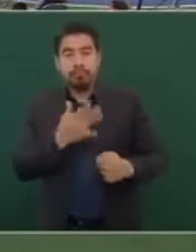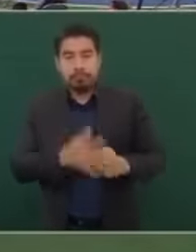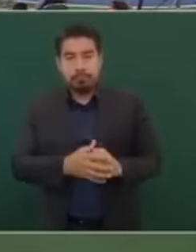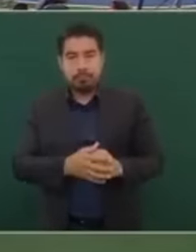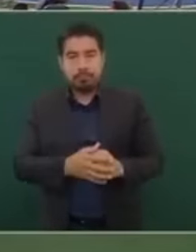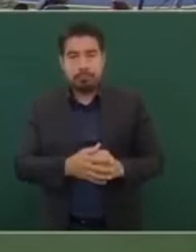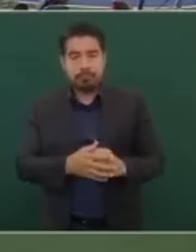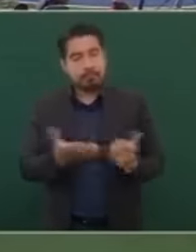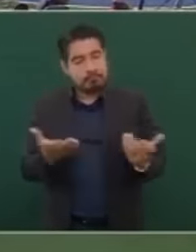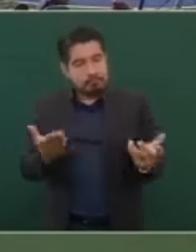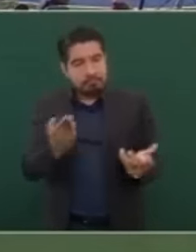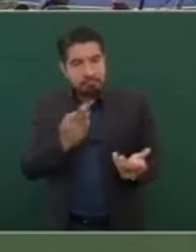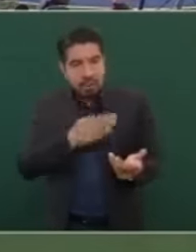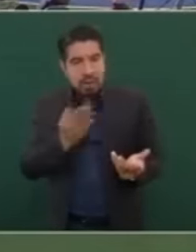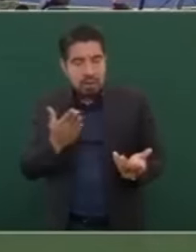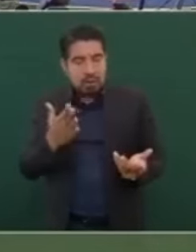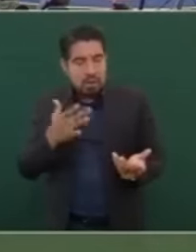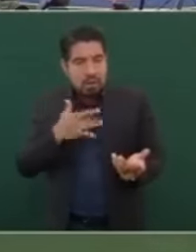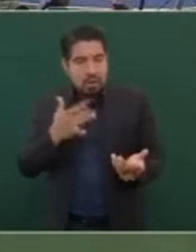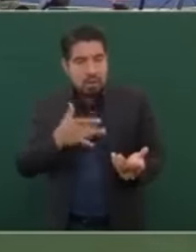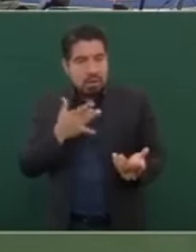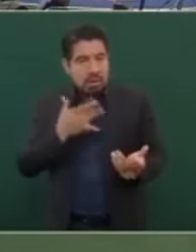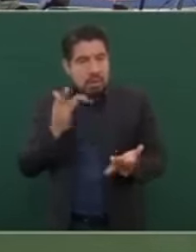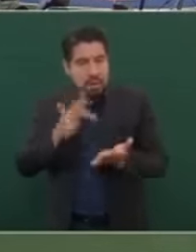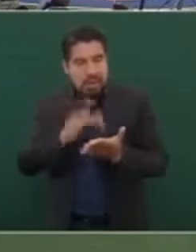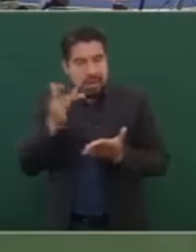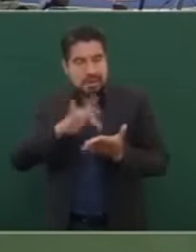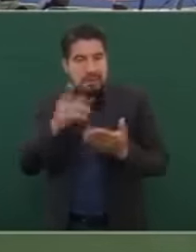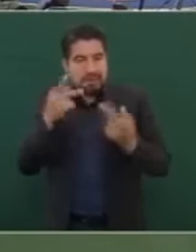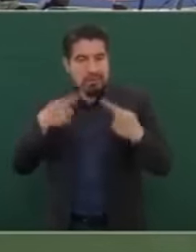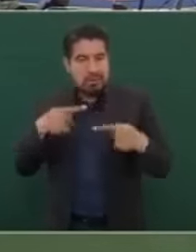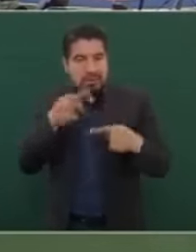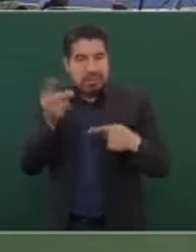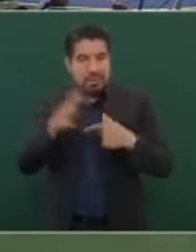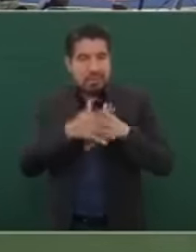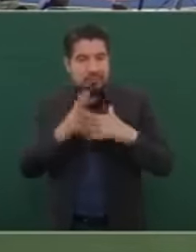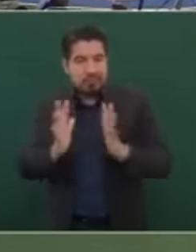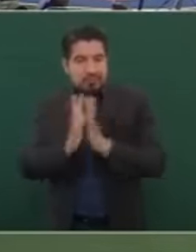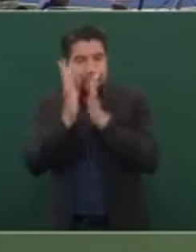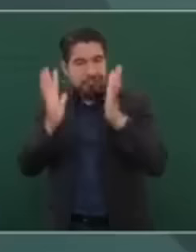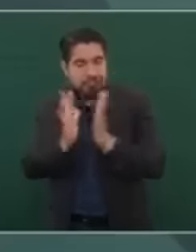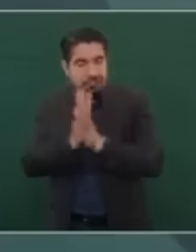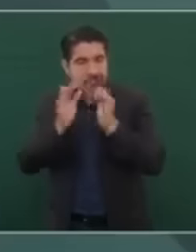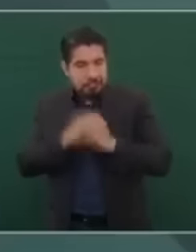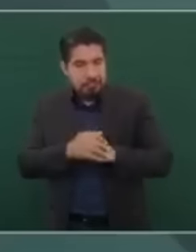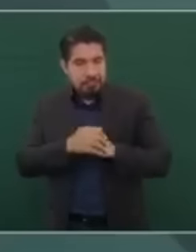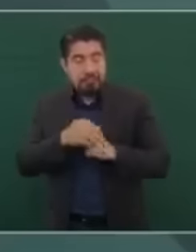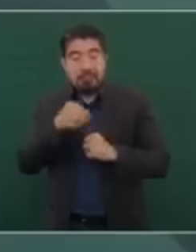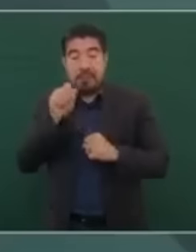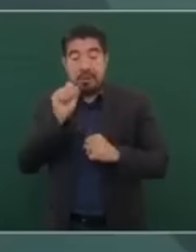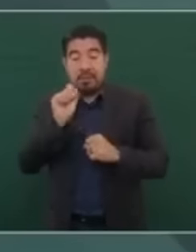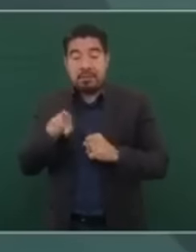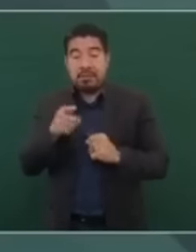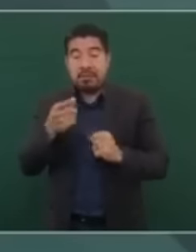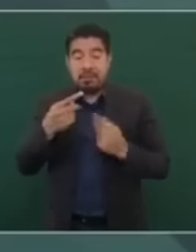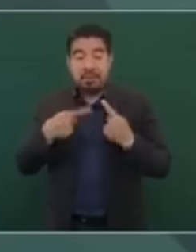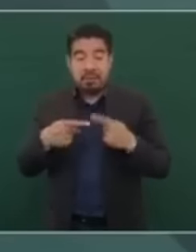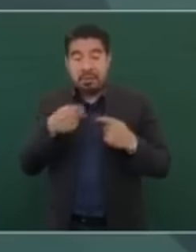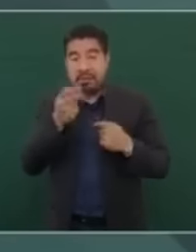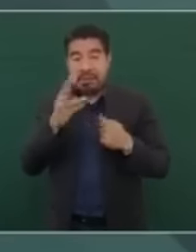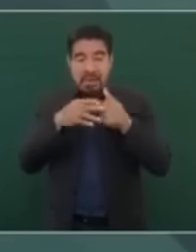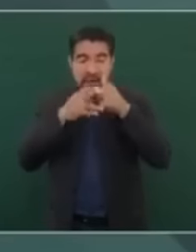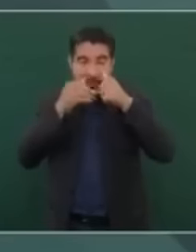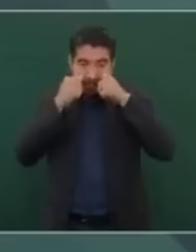mucho a la gente que participó y a los que no pudieron ir, pero que sí estuvieron pendientes